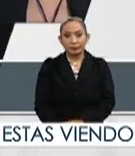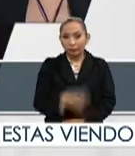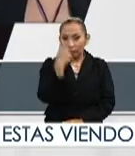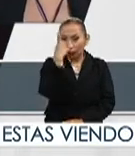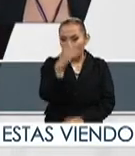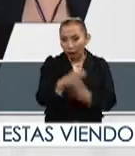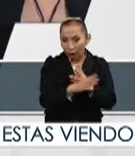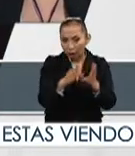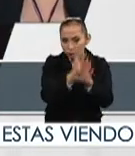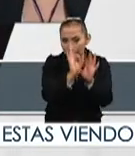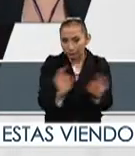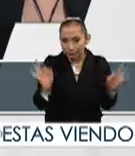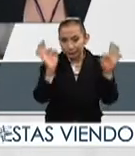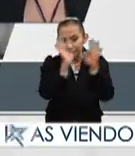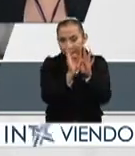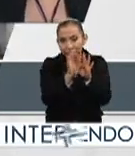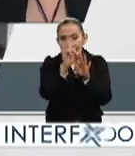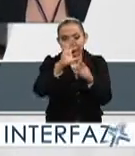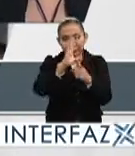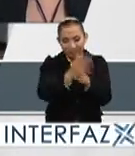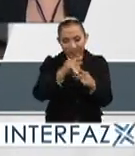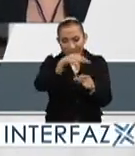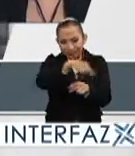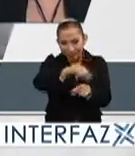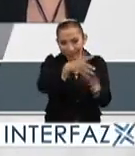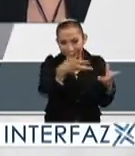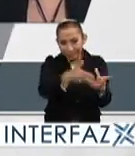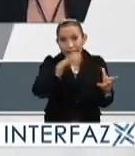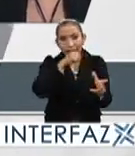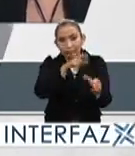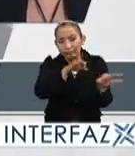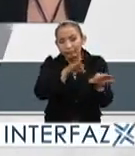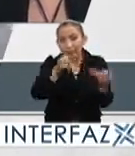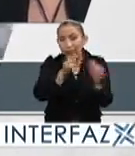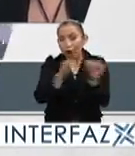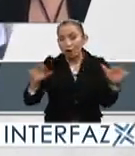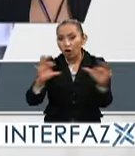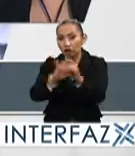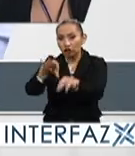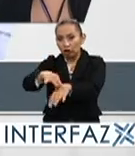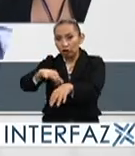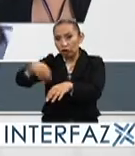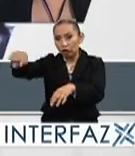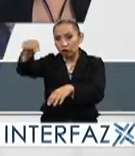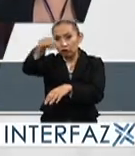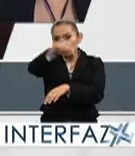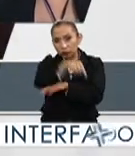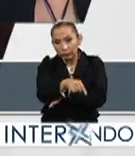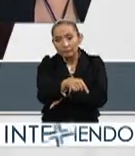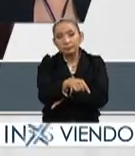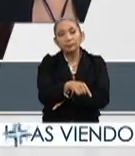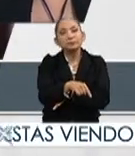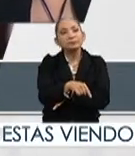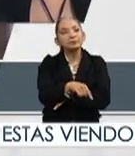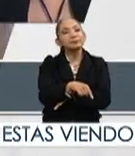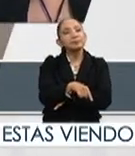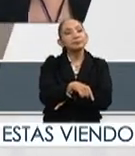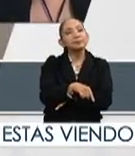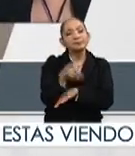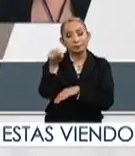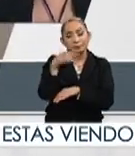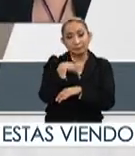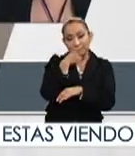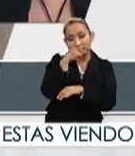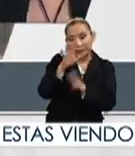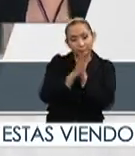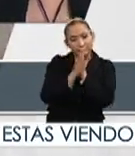de los aspectos importantes, la comisión lleva a cabo también un trabajo con los profesionales de la salud, donde se les